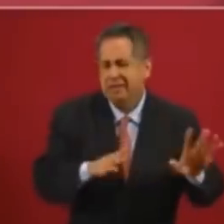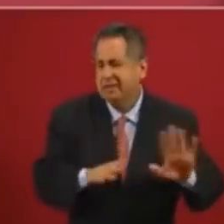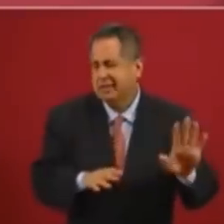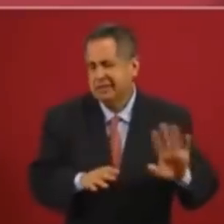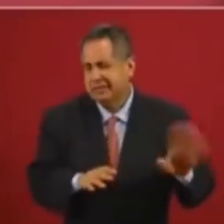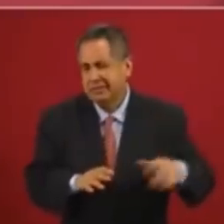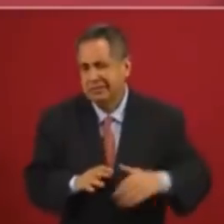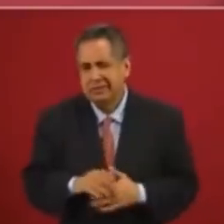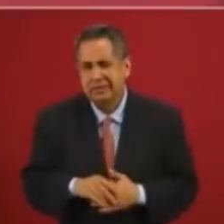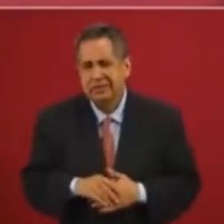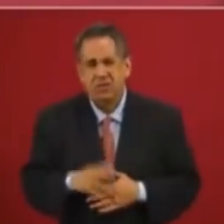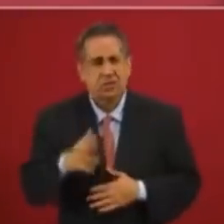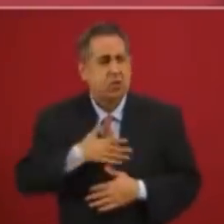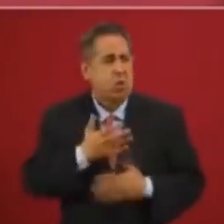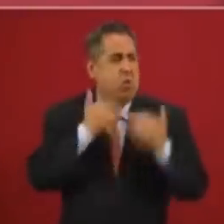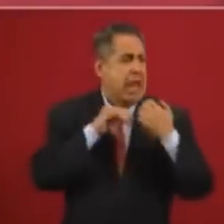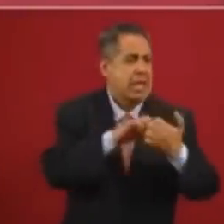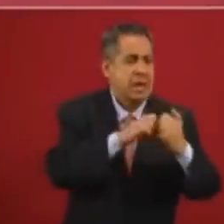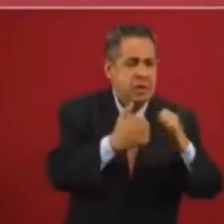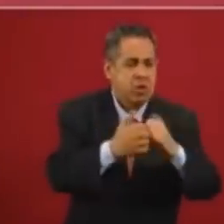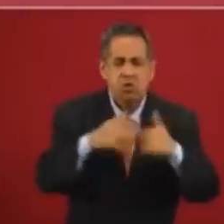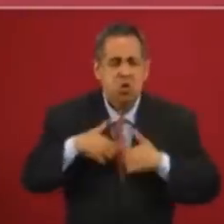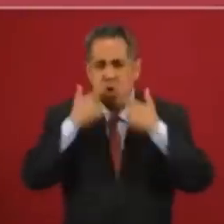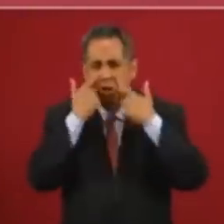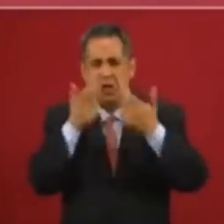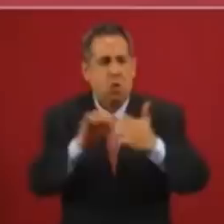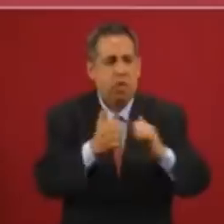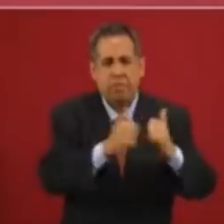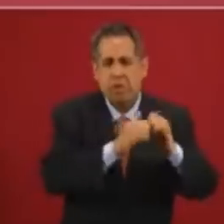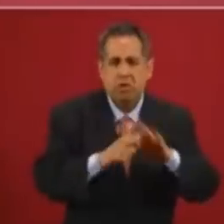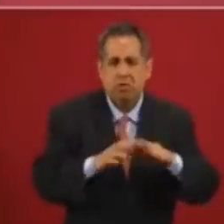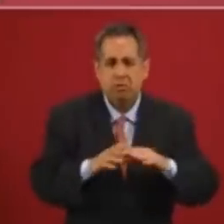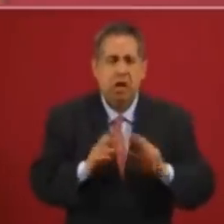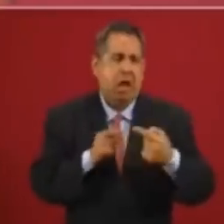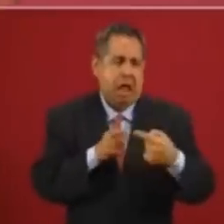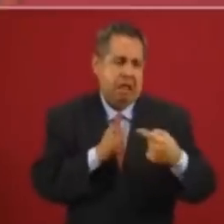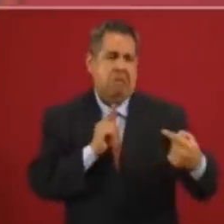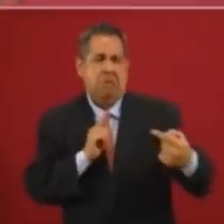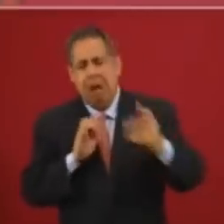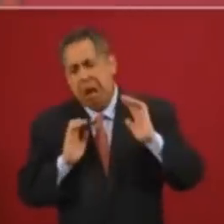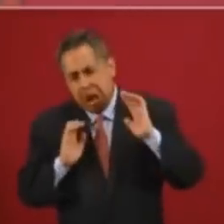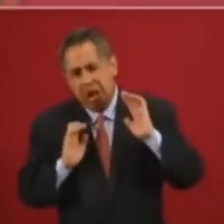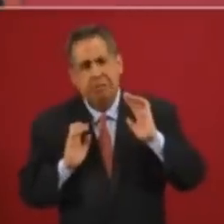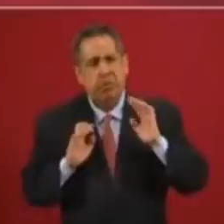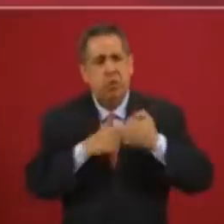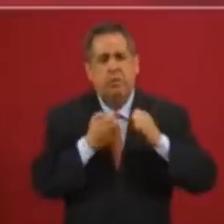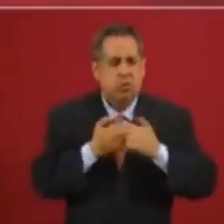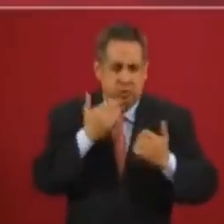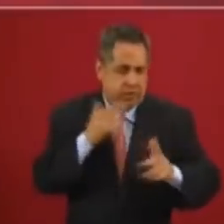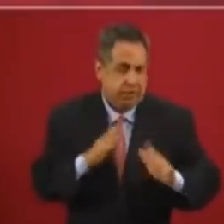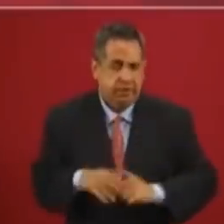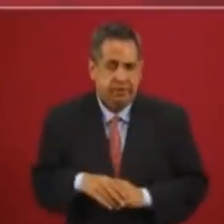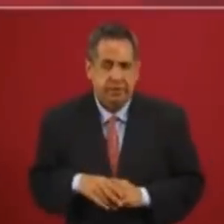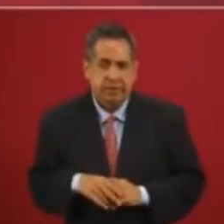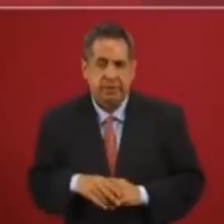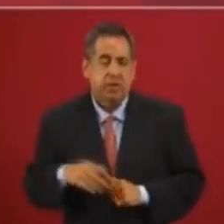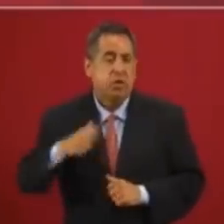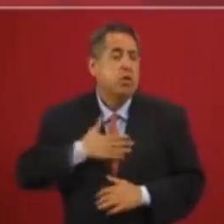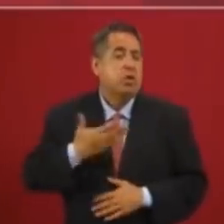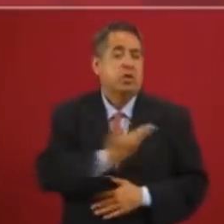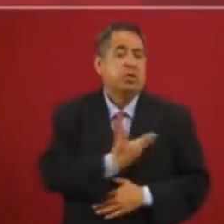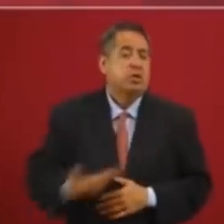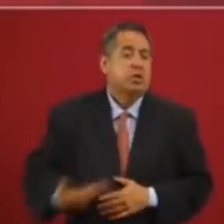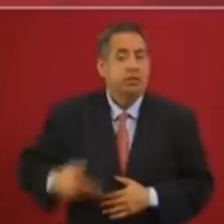no tengo enemigos ni quiero tenerlos, tengo adversarios y como